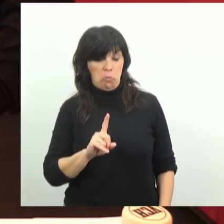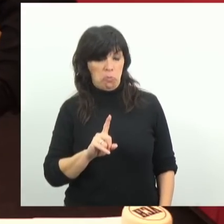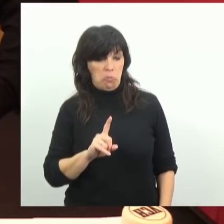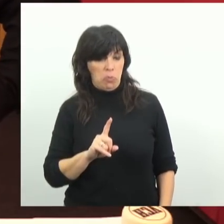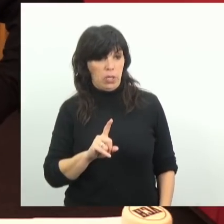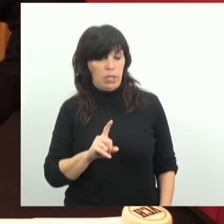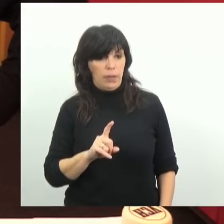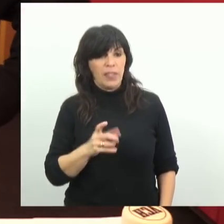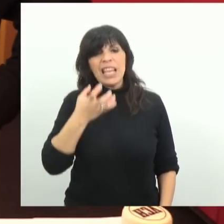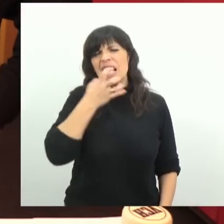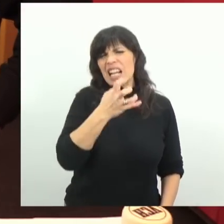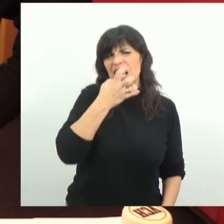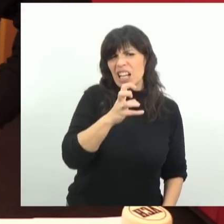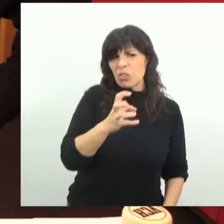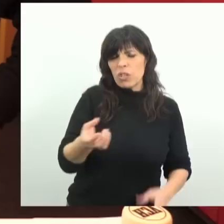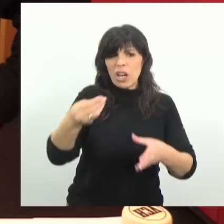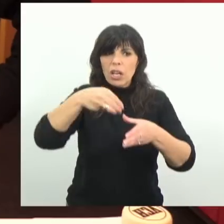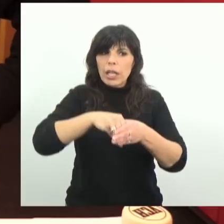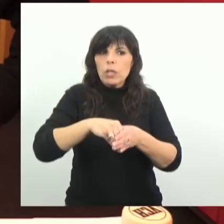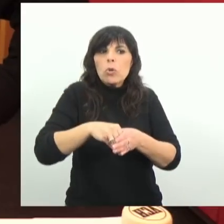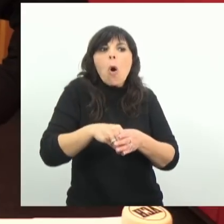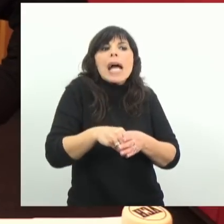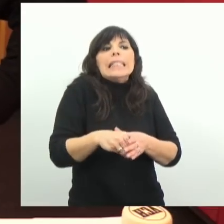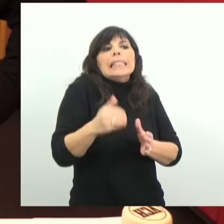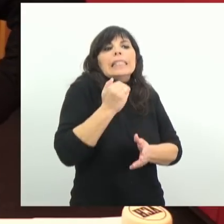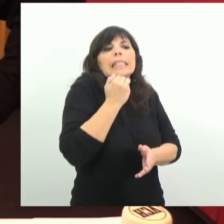Contienen a lo mejor un granito de verdad.